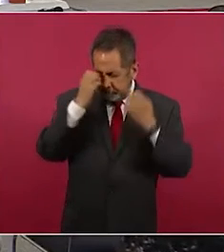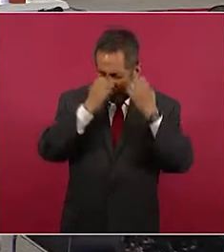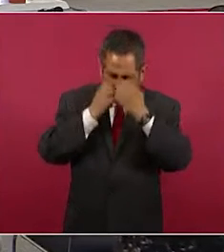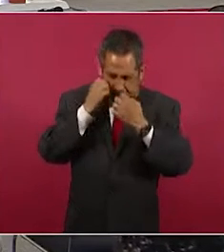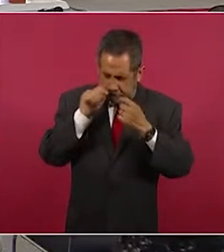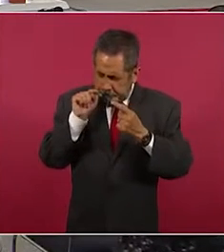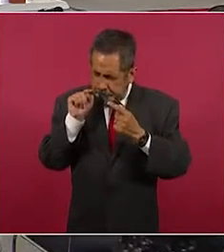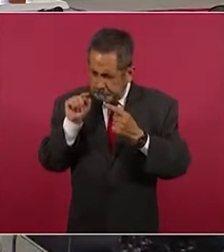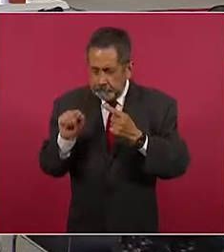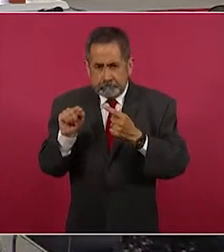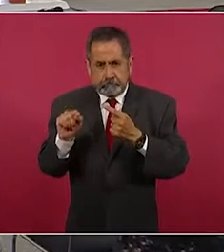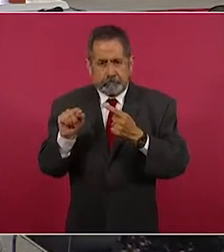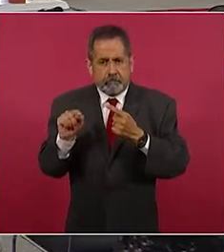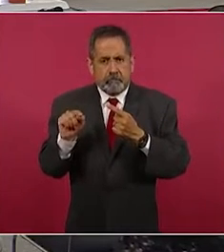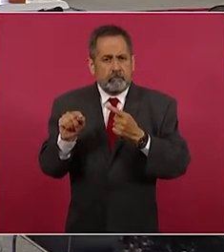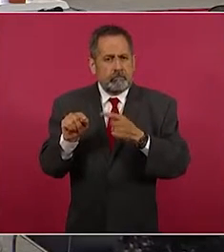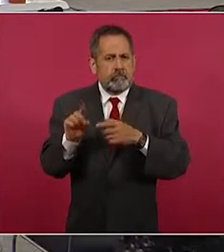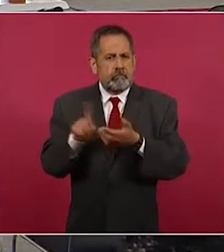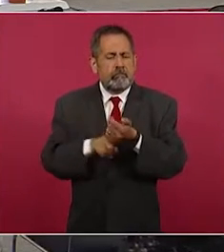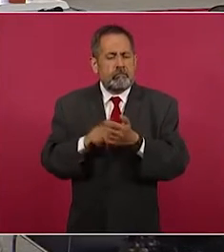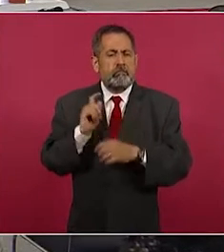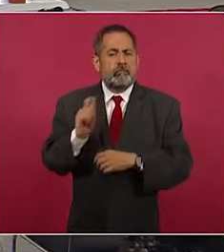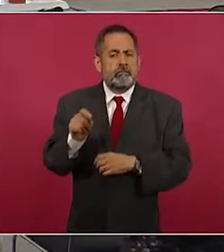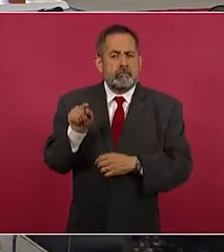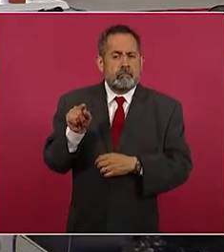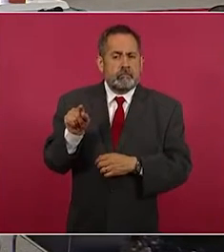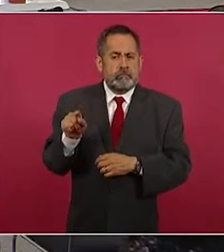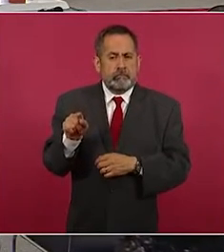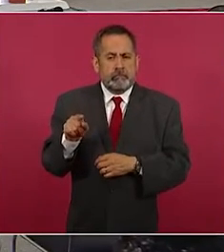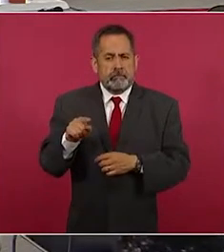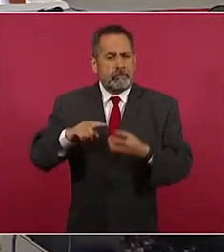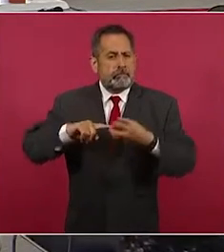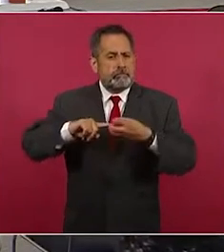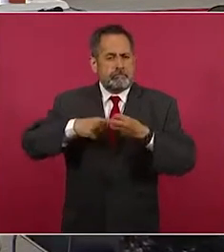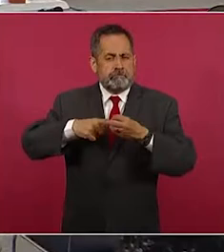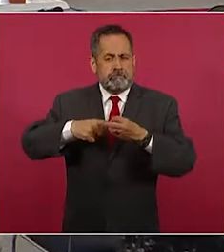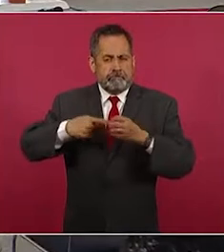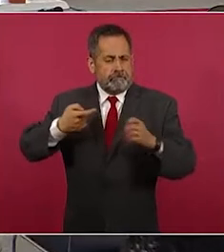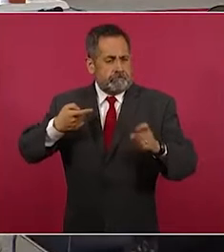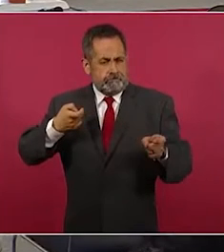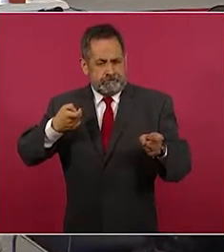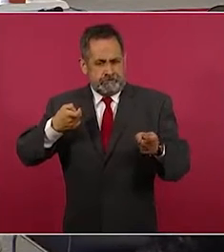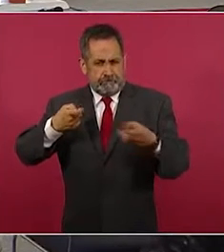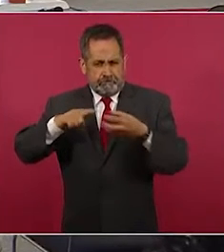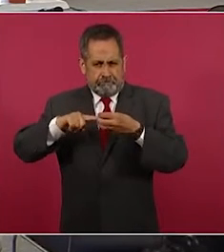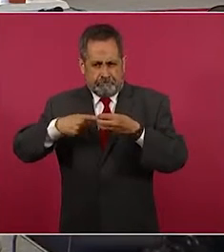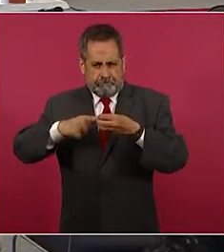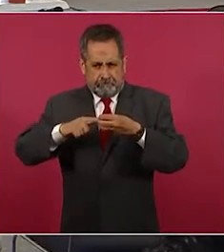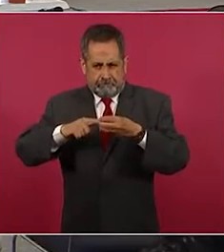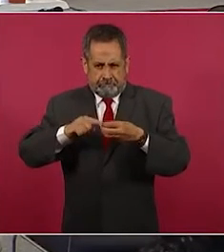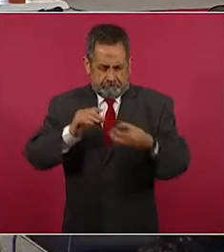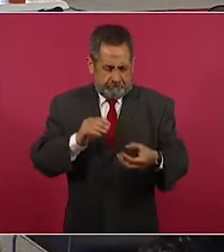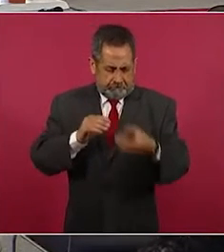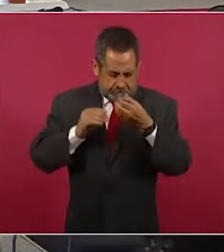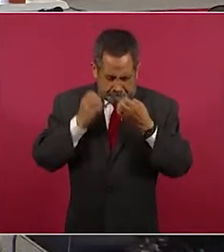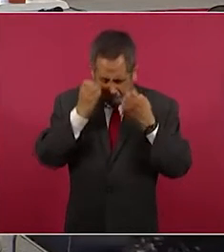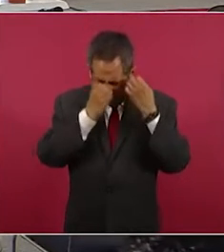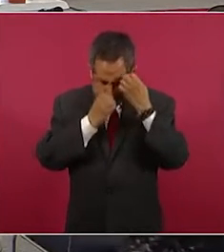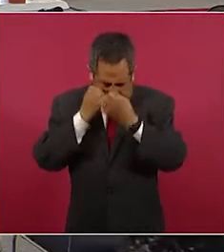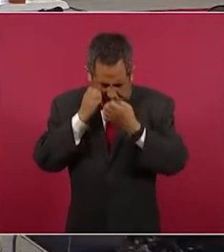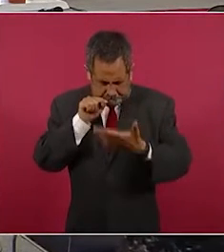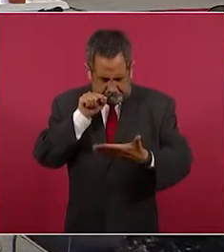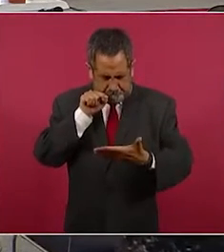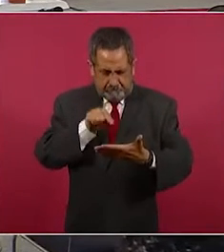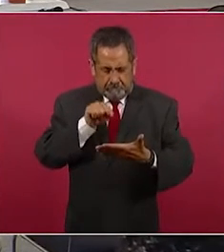hace sobre balística se descubre